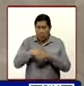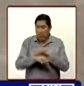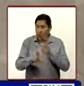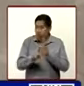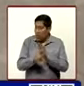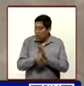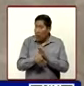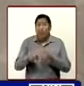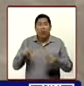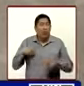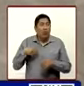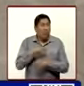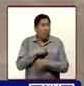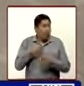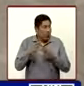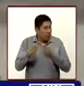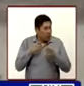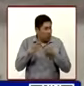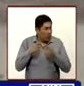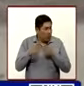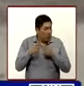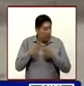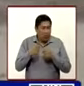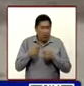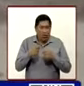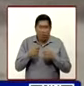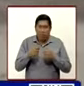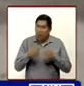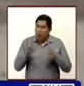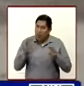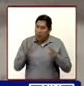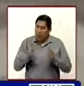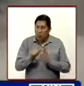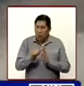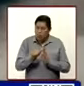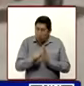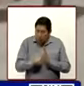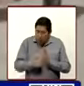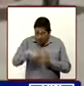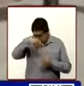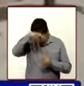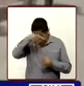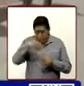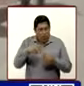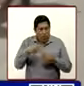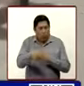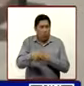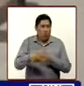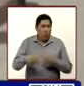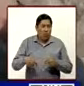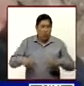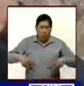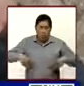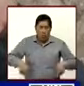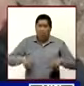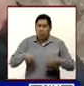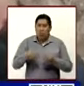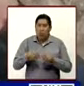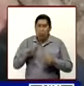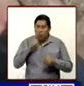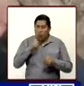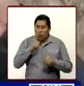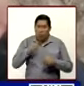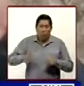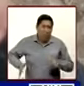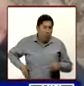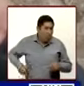las normas, estamos realizando pues las esterilizaciones masivas, completamente gratuitas, no tienen ningún costo. Hemos designado